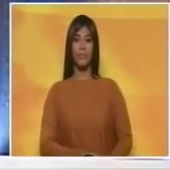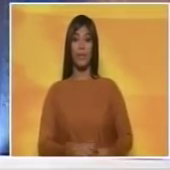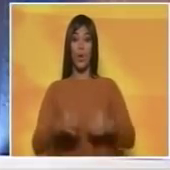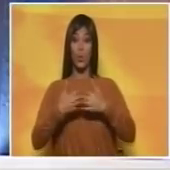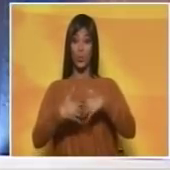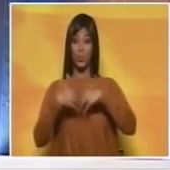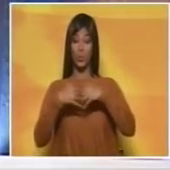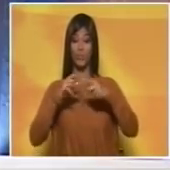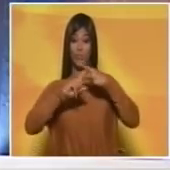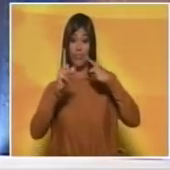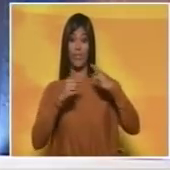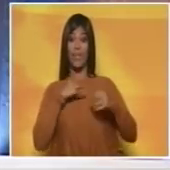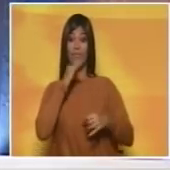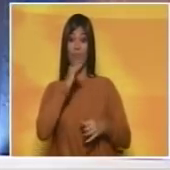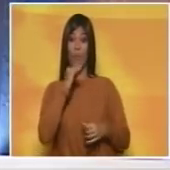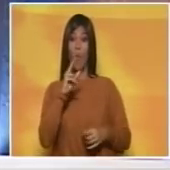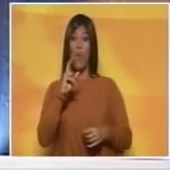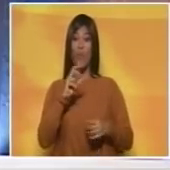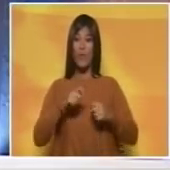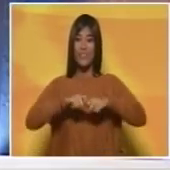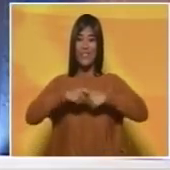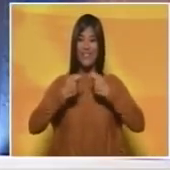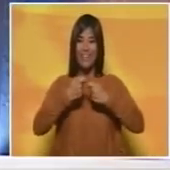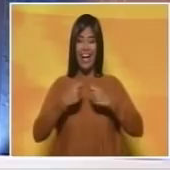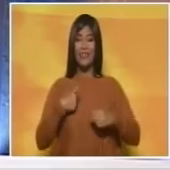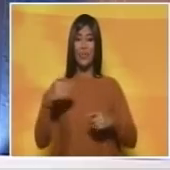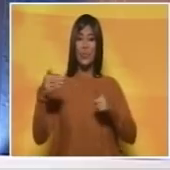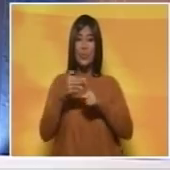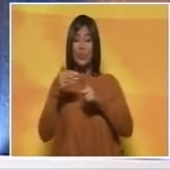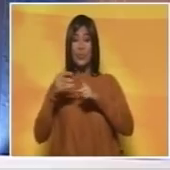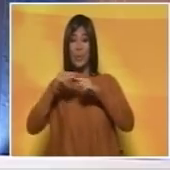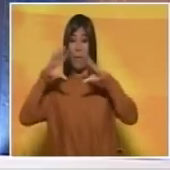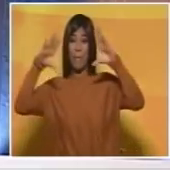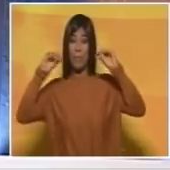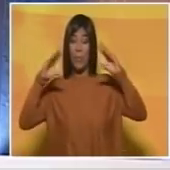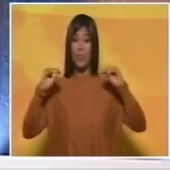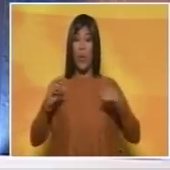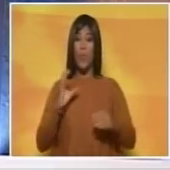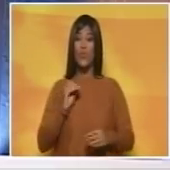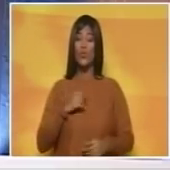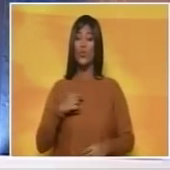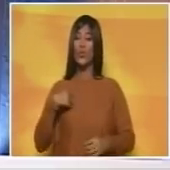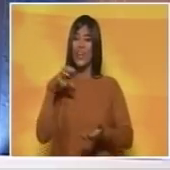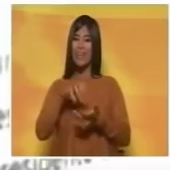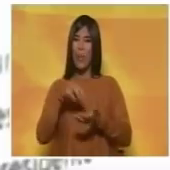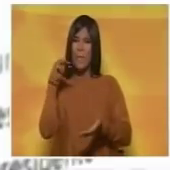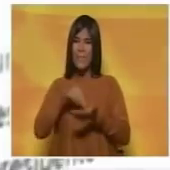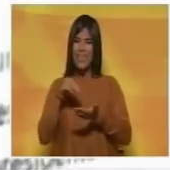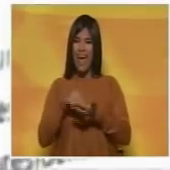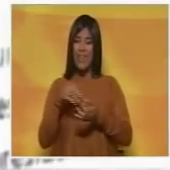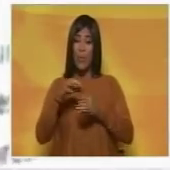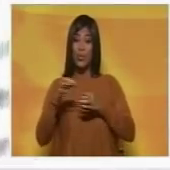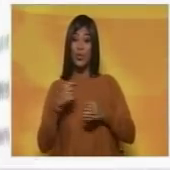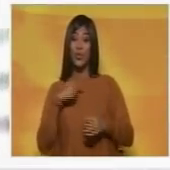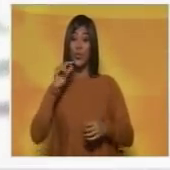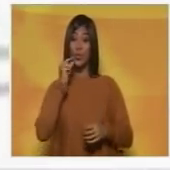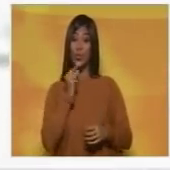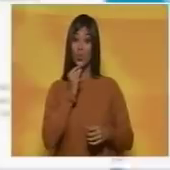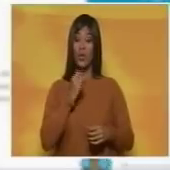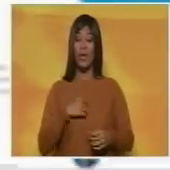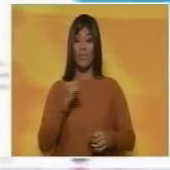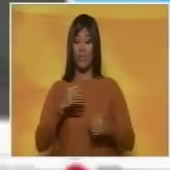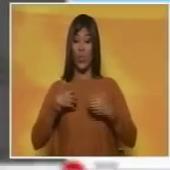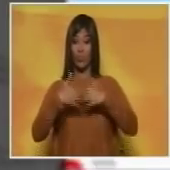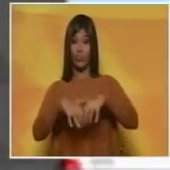Corpoelec informó que una nueva avería afectó el suministro de energía en varias zonas del municipio de Sucre del estado Miranda. A través de su cuenta en Twitter, la